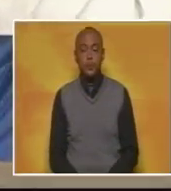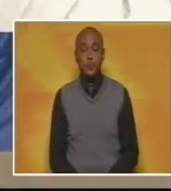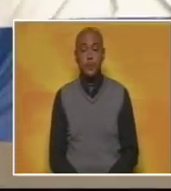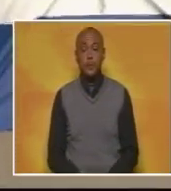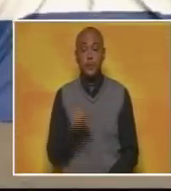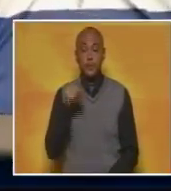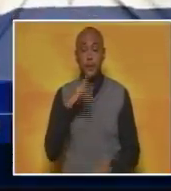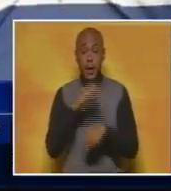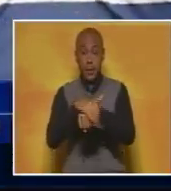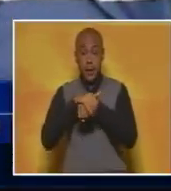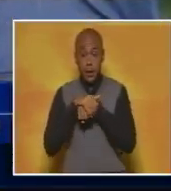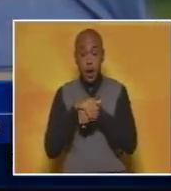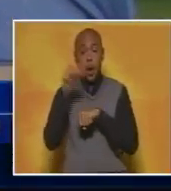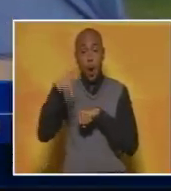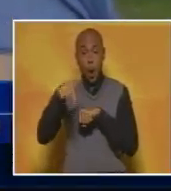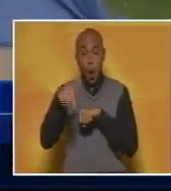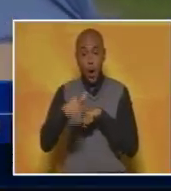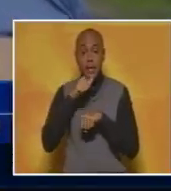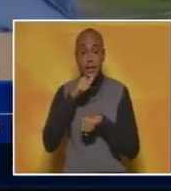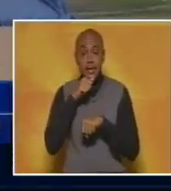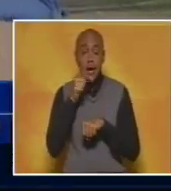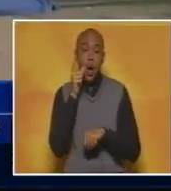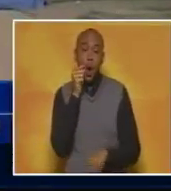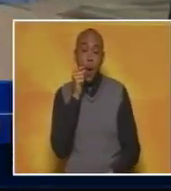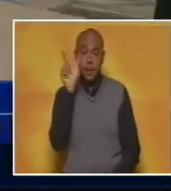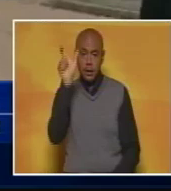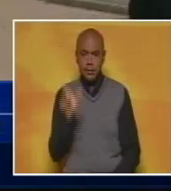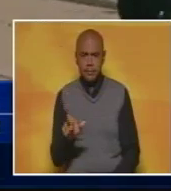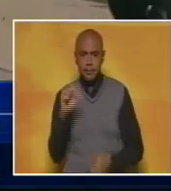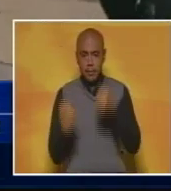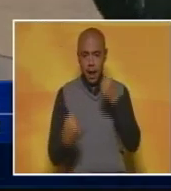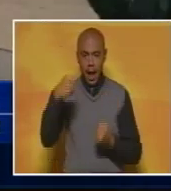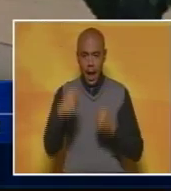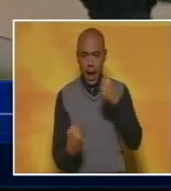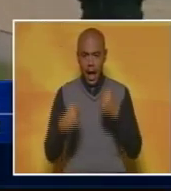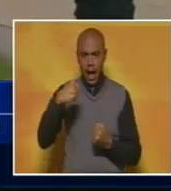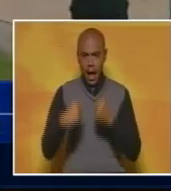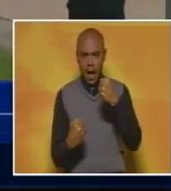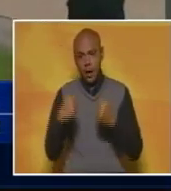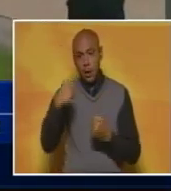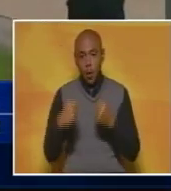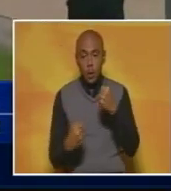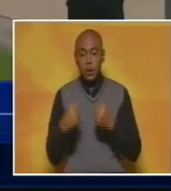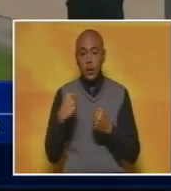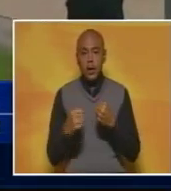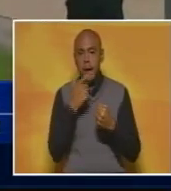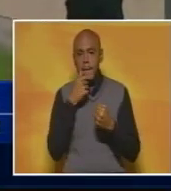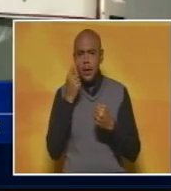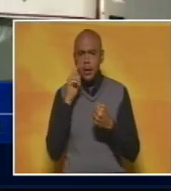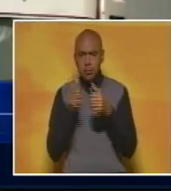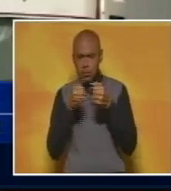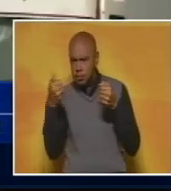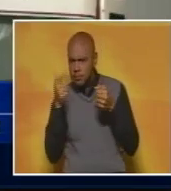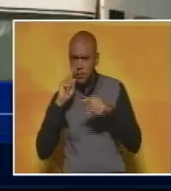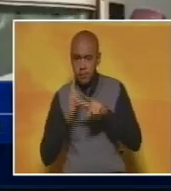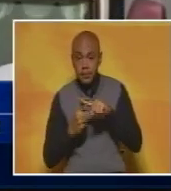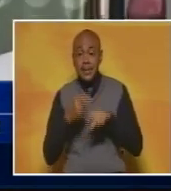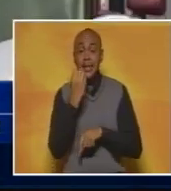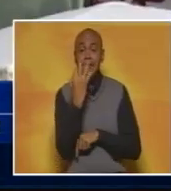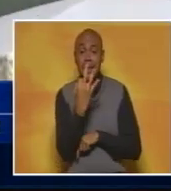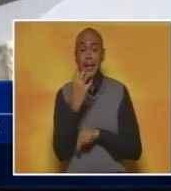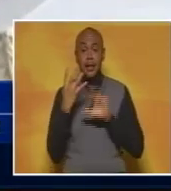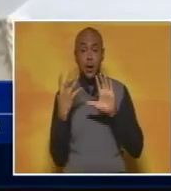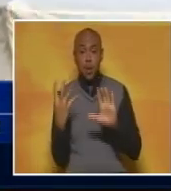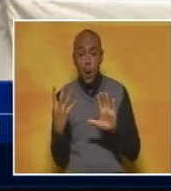En Reino Unido compareció hoy ante la justicia Maurice Robinson, el conductor del camión frigorífico en el que fueron hallados 39 cadáveres